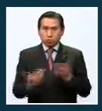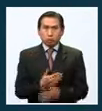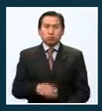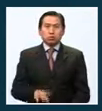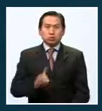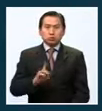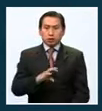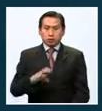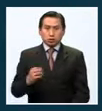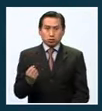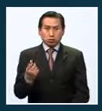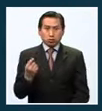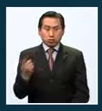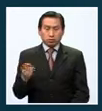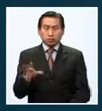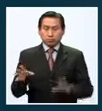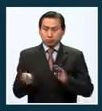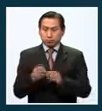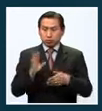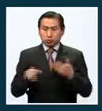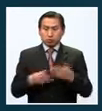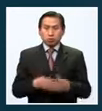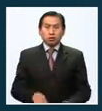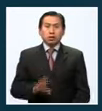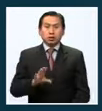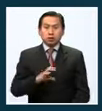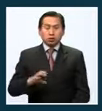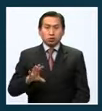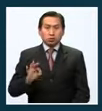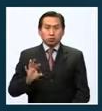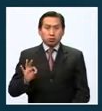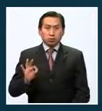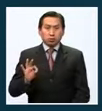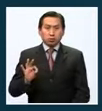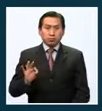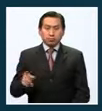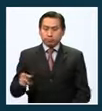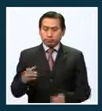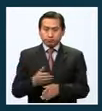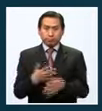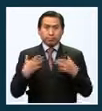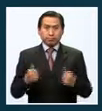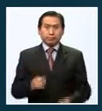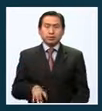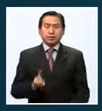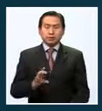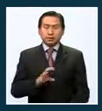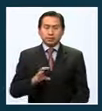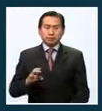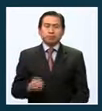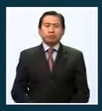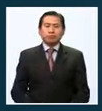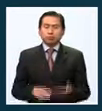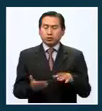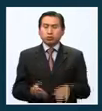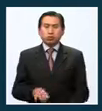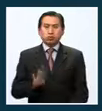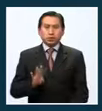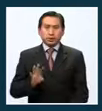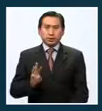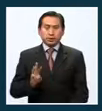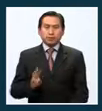nuevos contagios 111, total 599, pacientes recuperados 100,